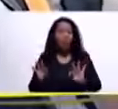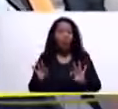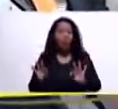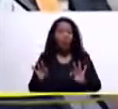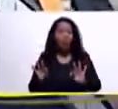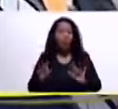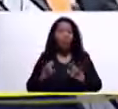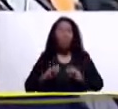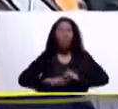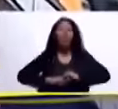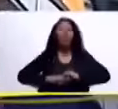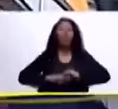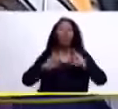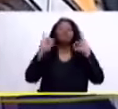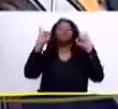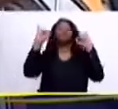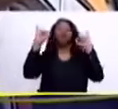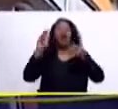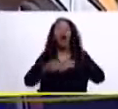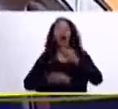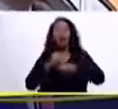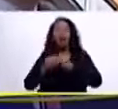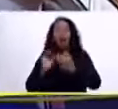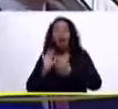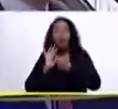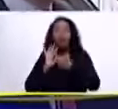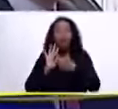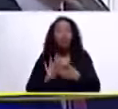finalmente le da representación